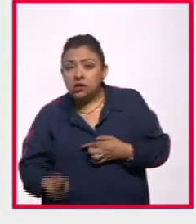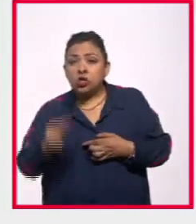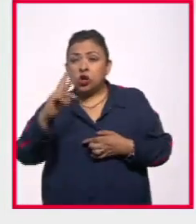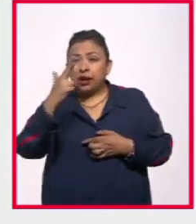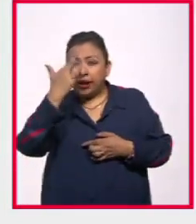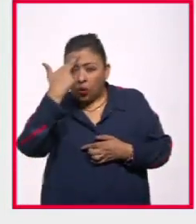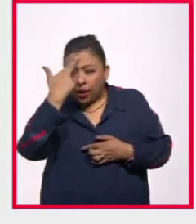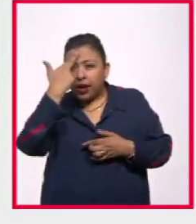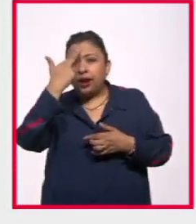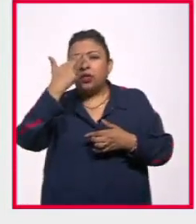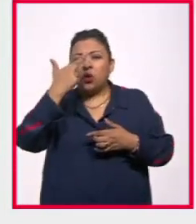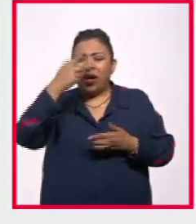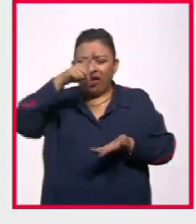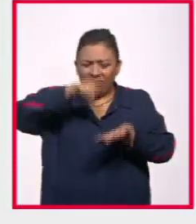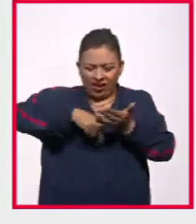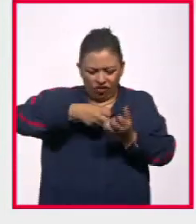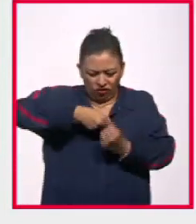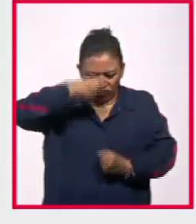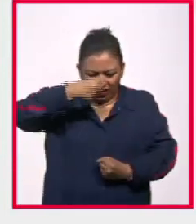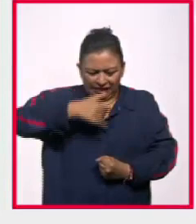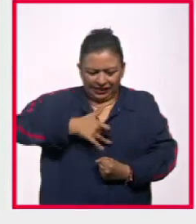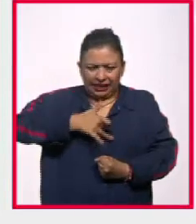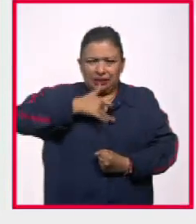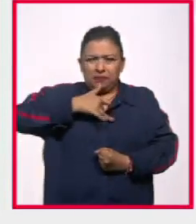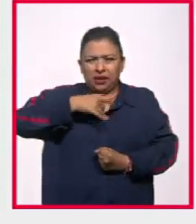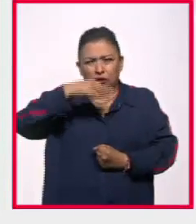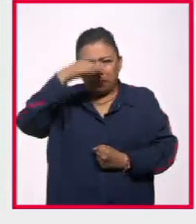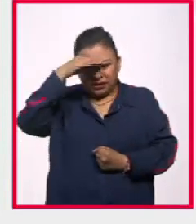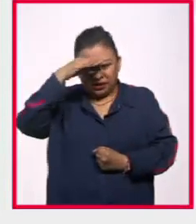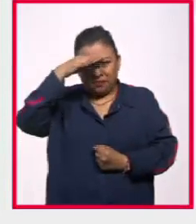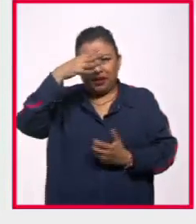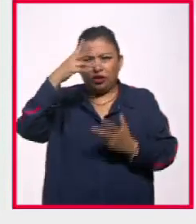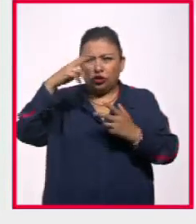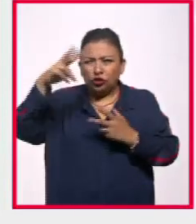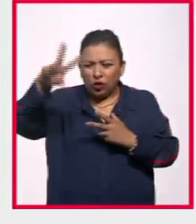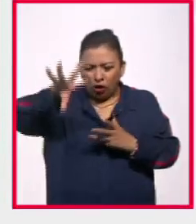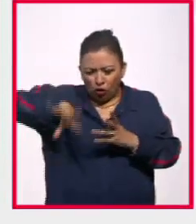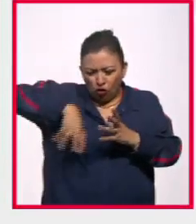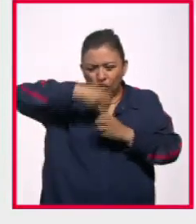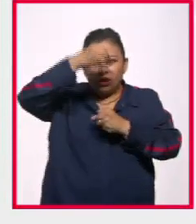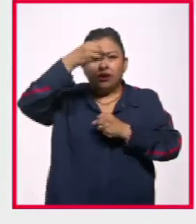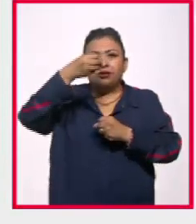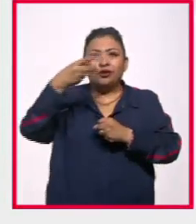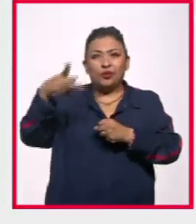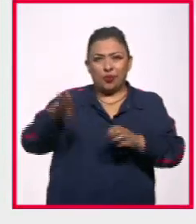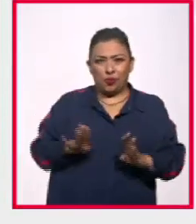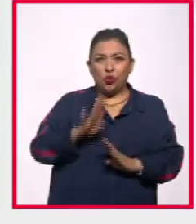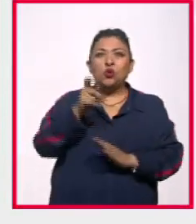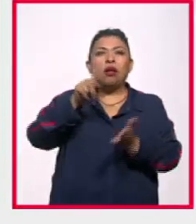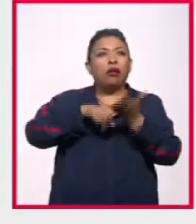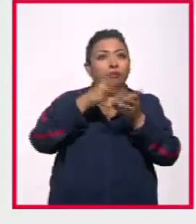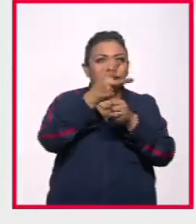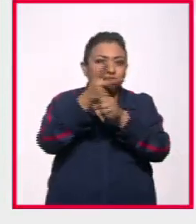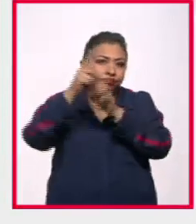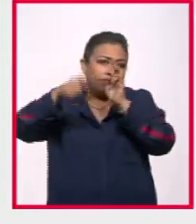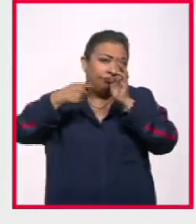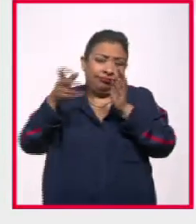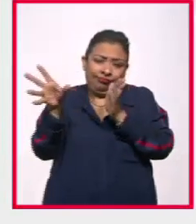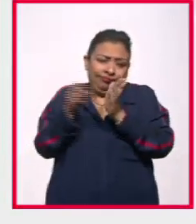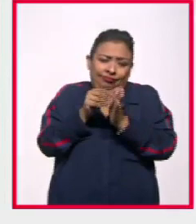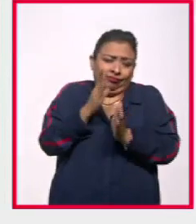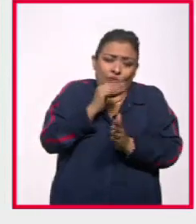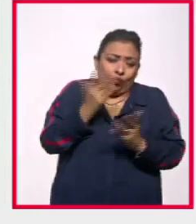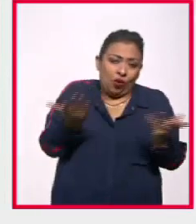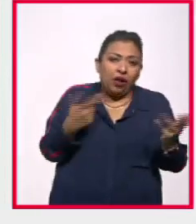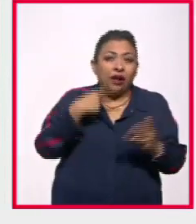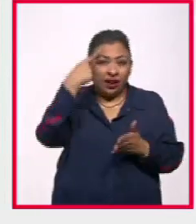recuerdos, desde sus entrañas, sus sentimientos, sus pensamientos, sus sueños, todo eso que es Buñuel está en su cine. Y yo creo que eso es la gran